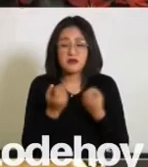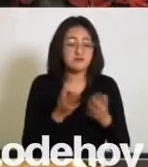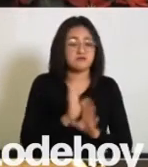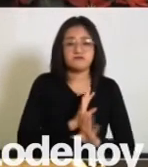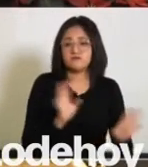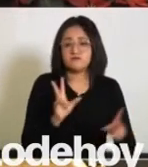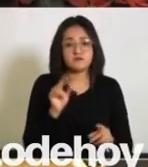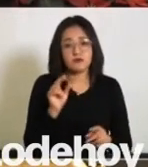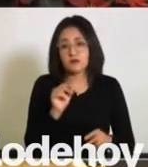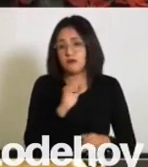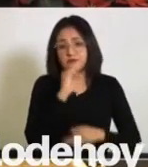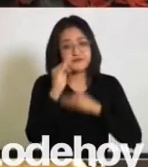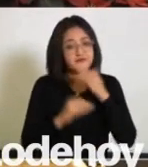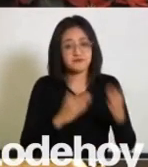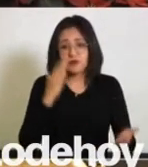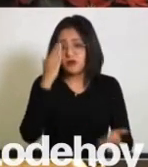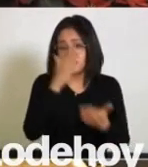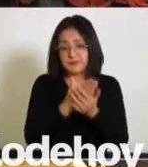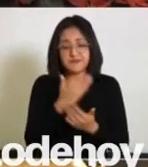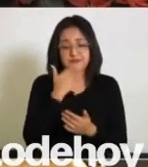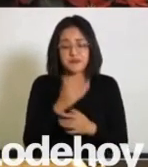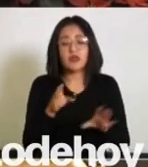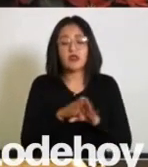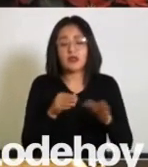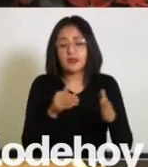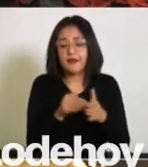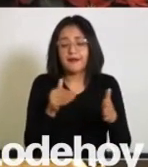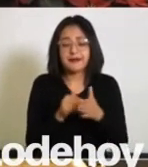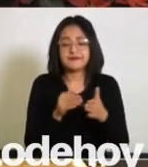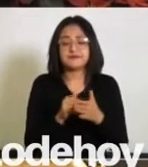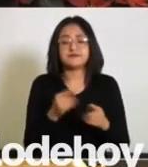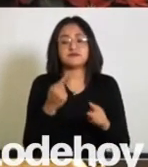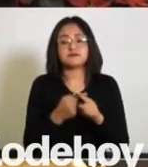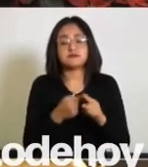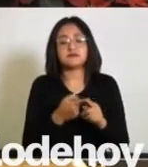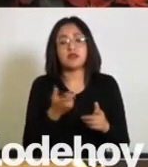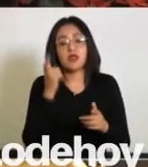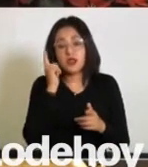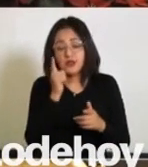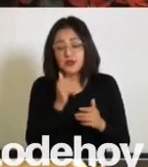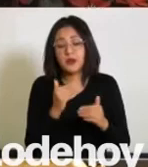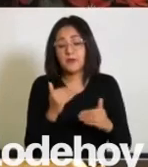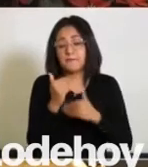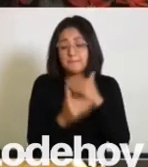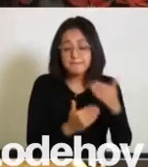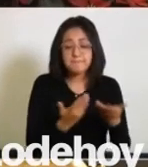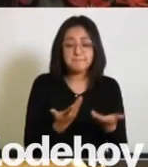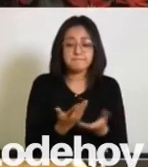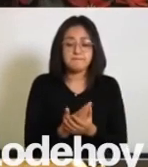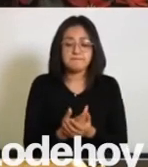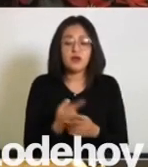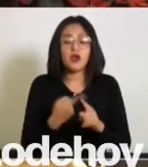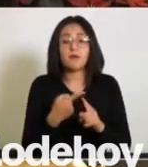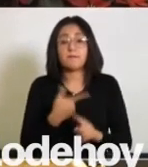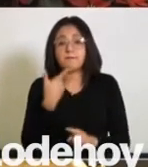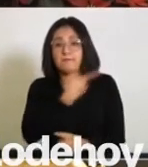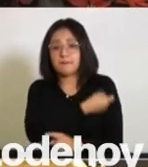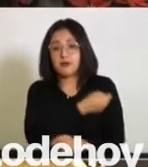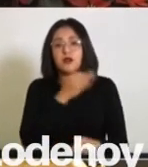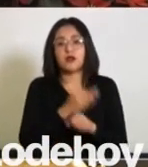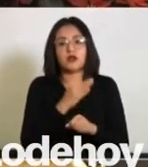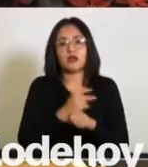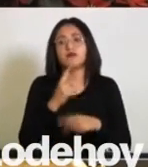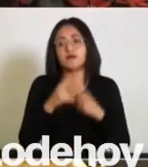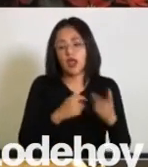que impida o que obstaculice el logro de las metas de vacunación vamos a